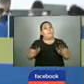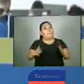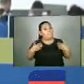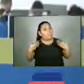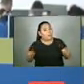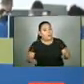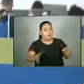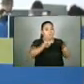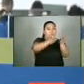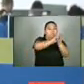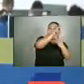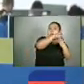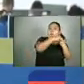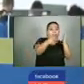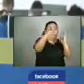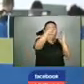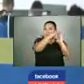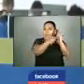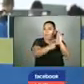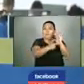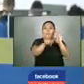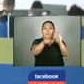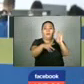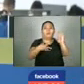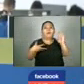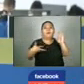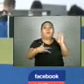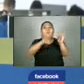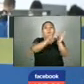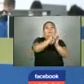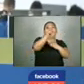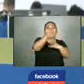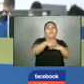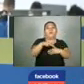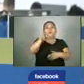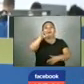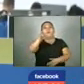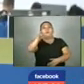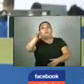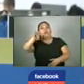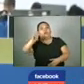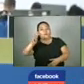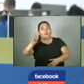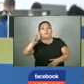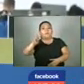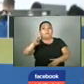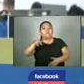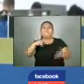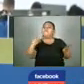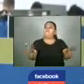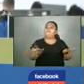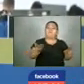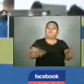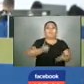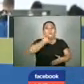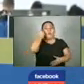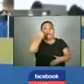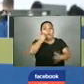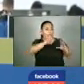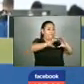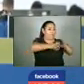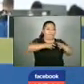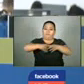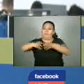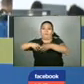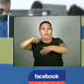través de todos los programas que tenemos dentro de nuestro programa Youth de Nestlé. Muchos de ellos en diferentes áreas